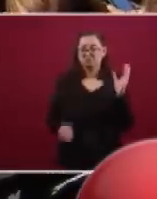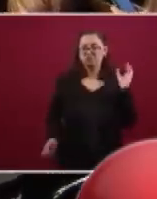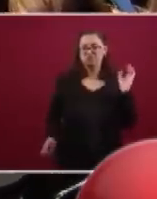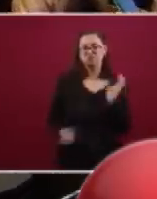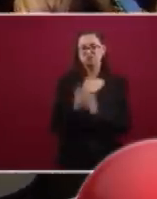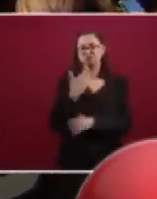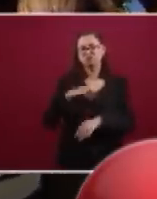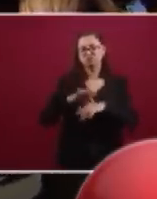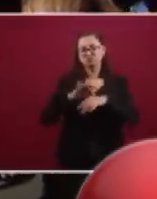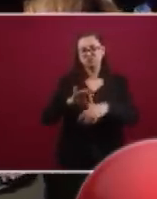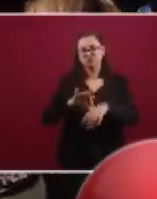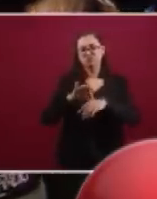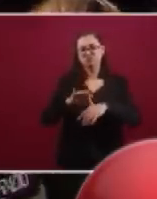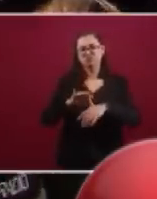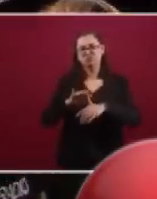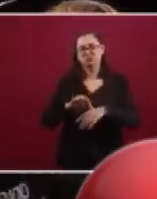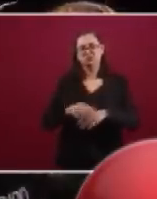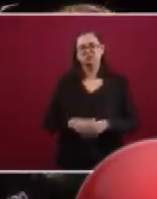realidad.